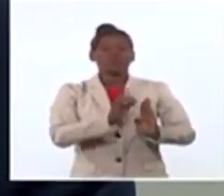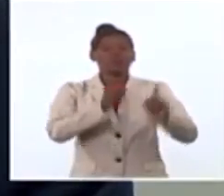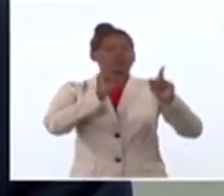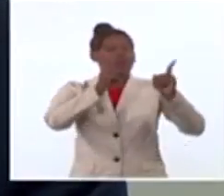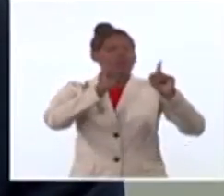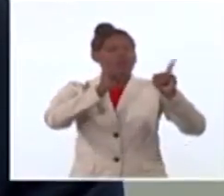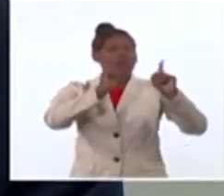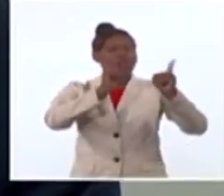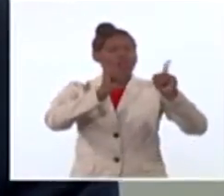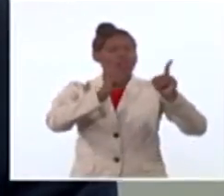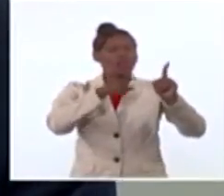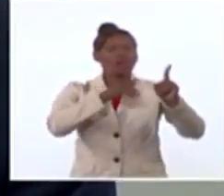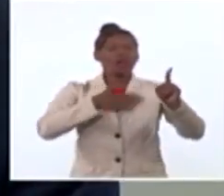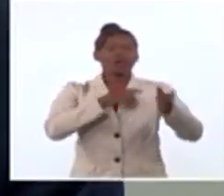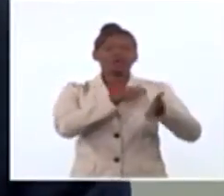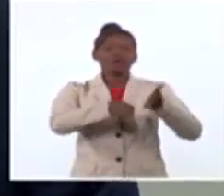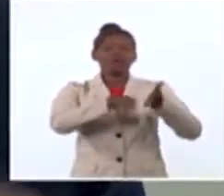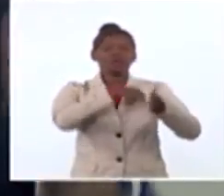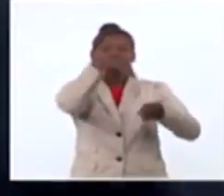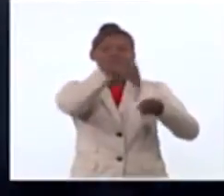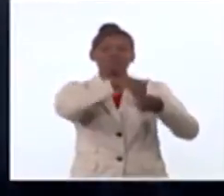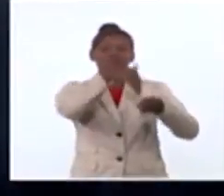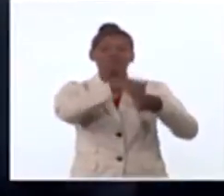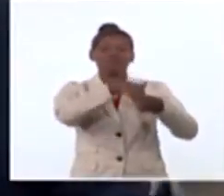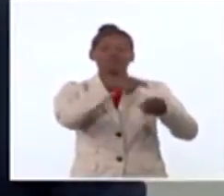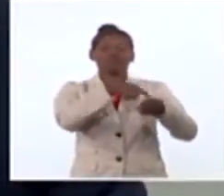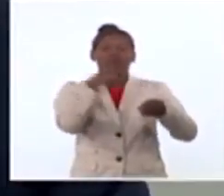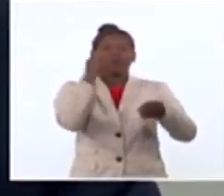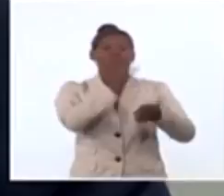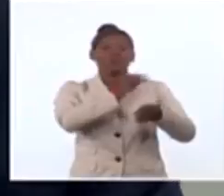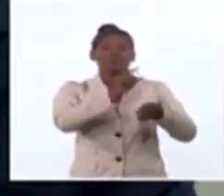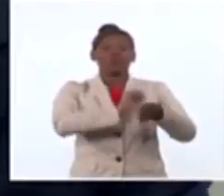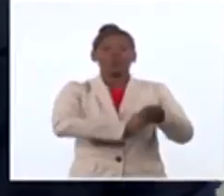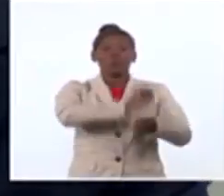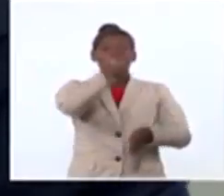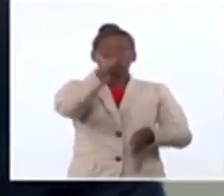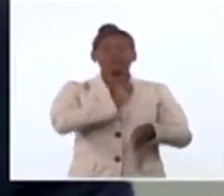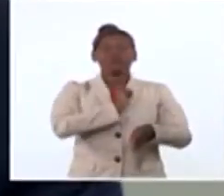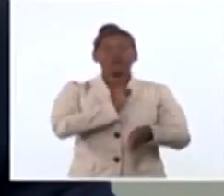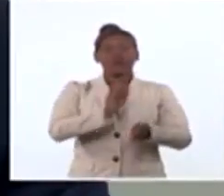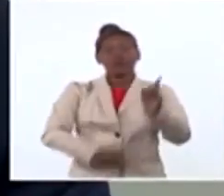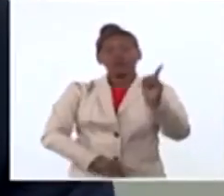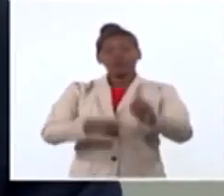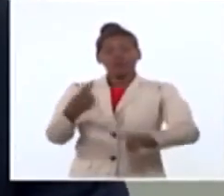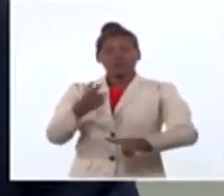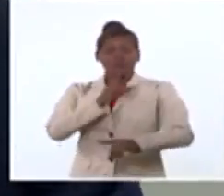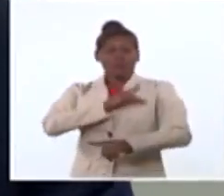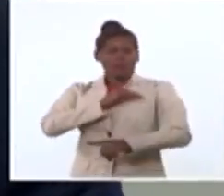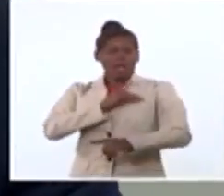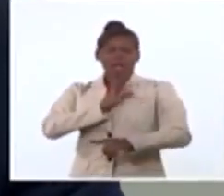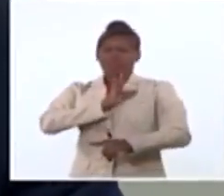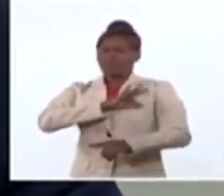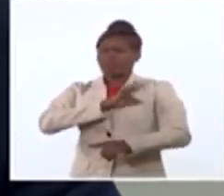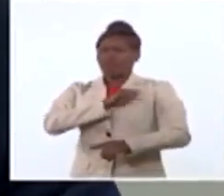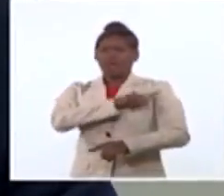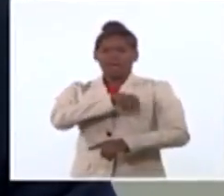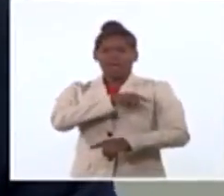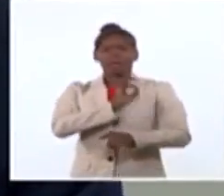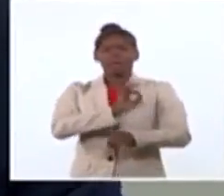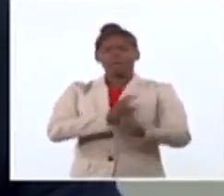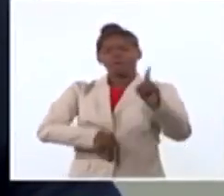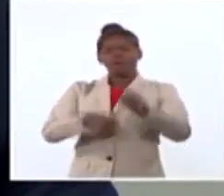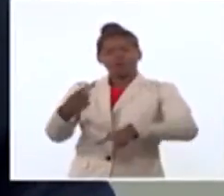Facebook, por ejemplo, que es una gran plataforma privada que se